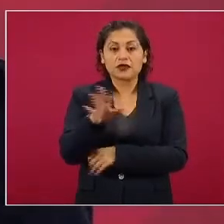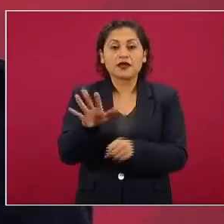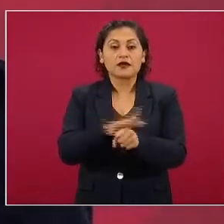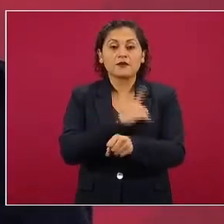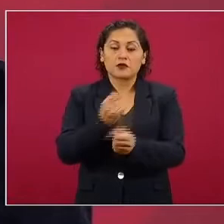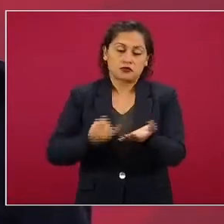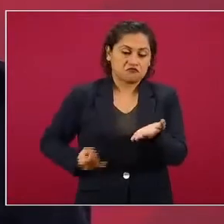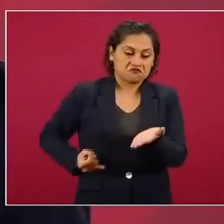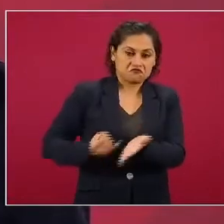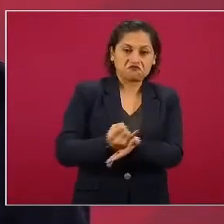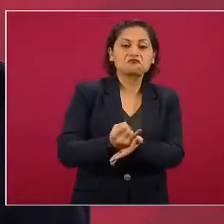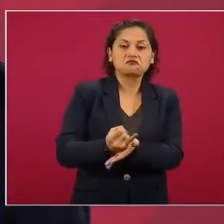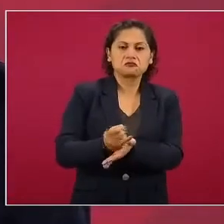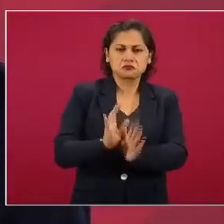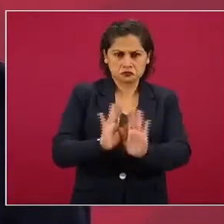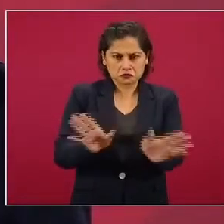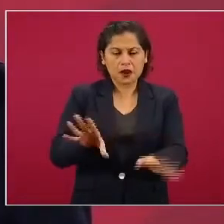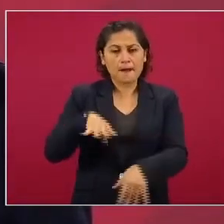decisión de hacerlo.